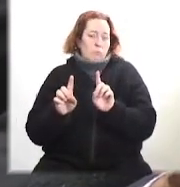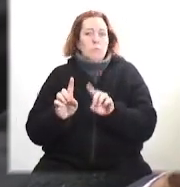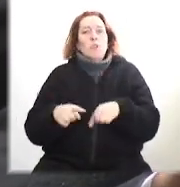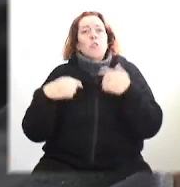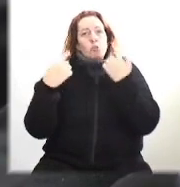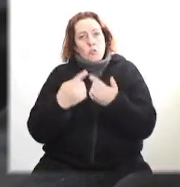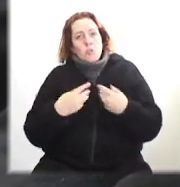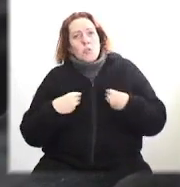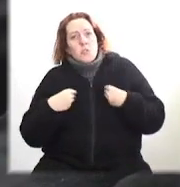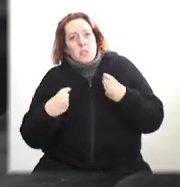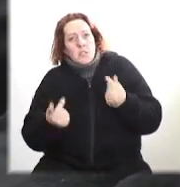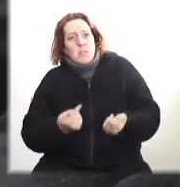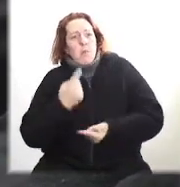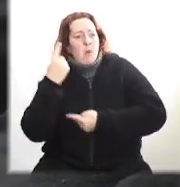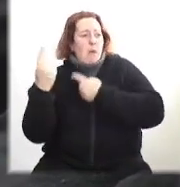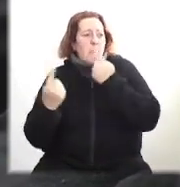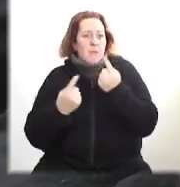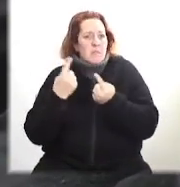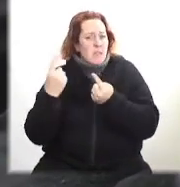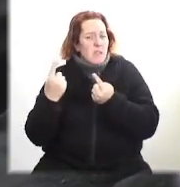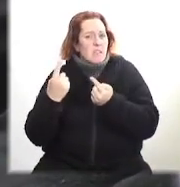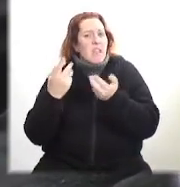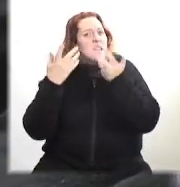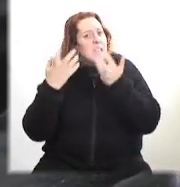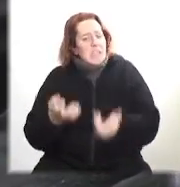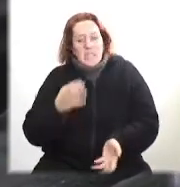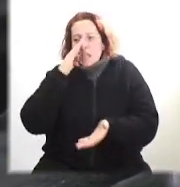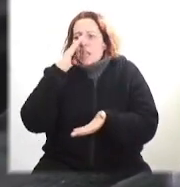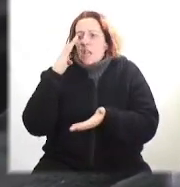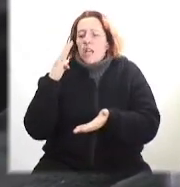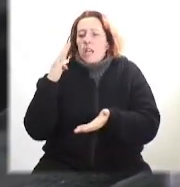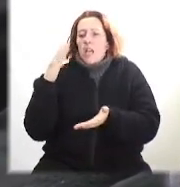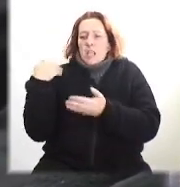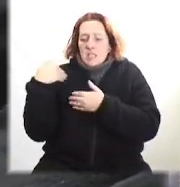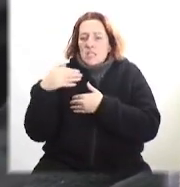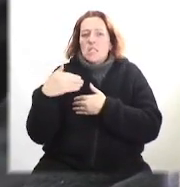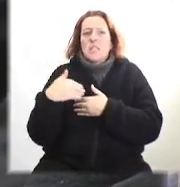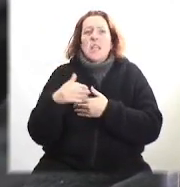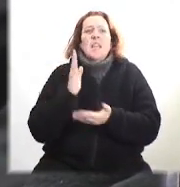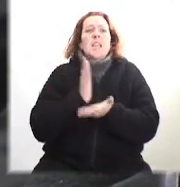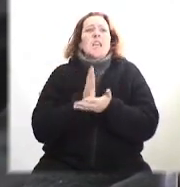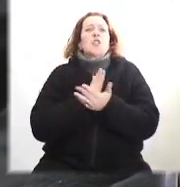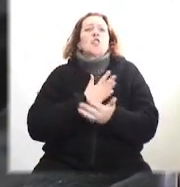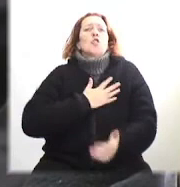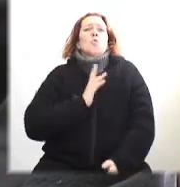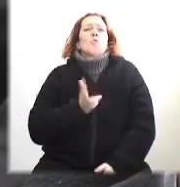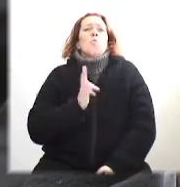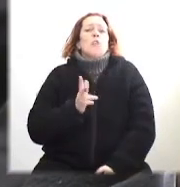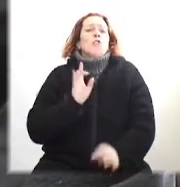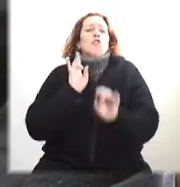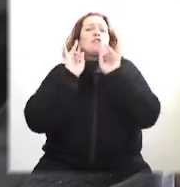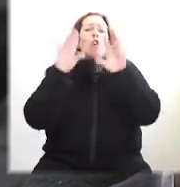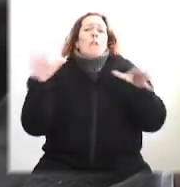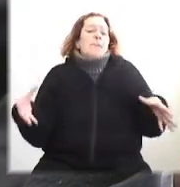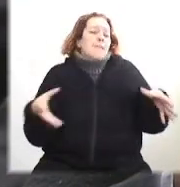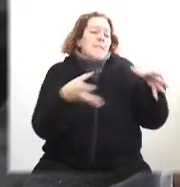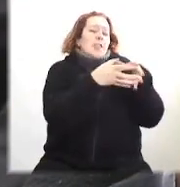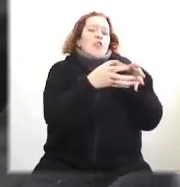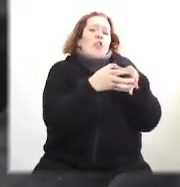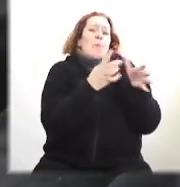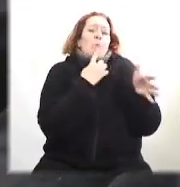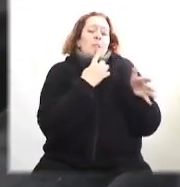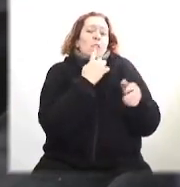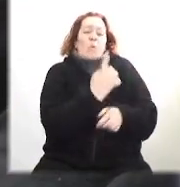últimos años se ha pretendido que los derechos humanos son patrimonio exclusivo de un sector político.